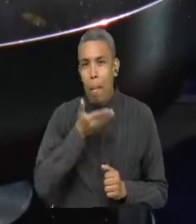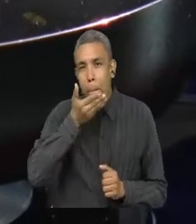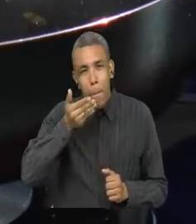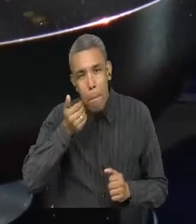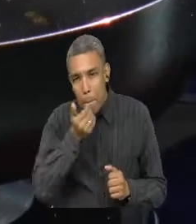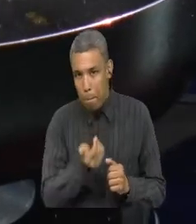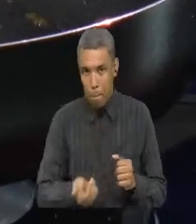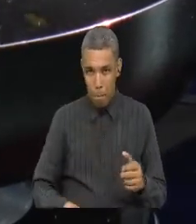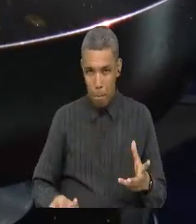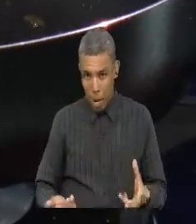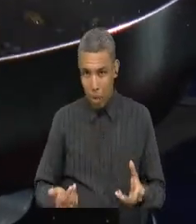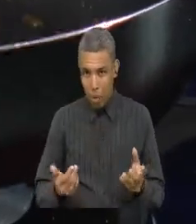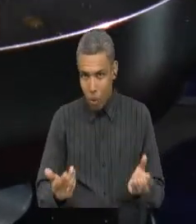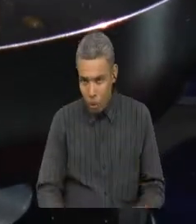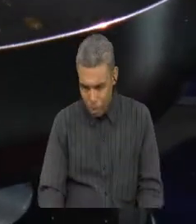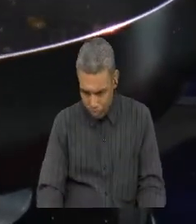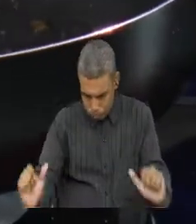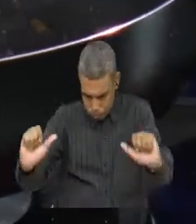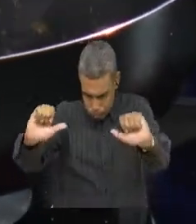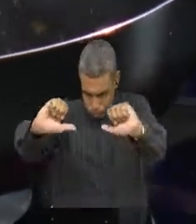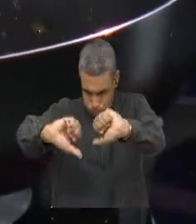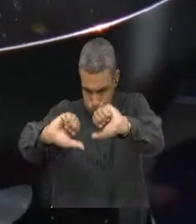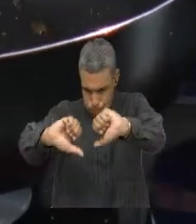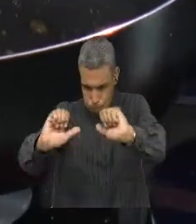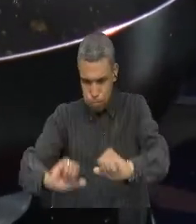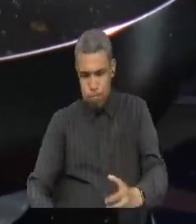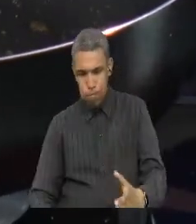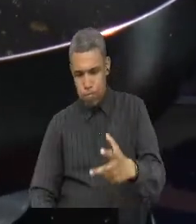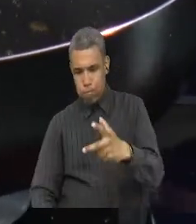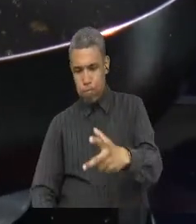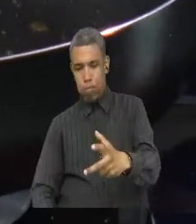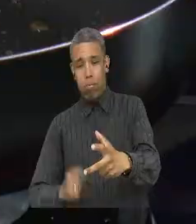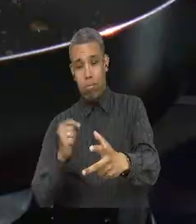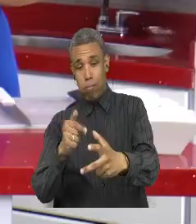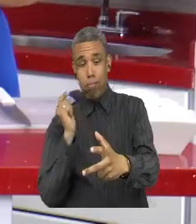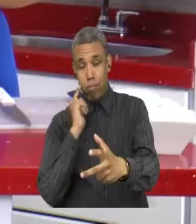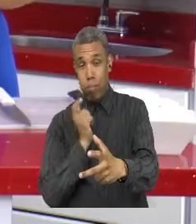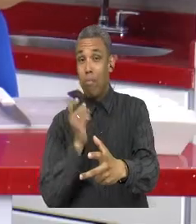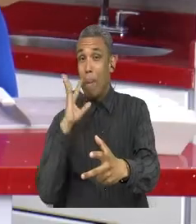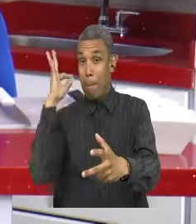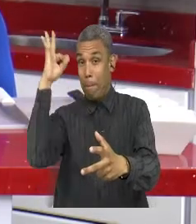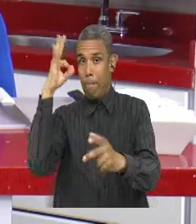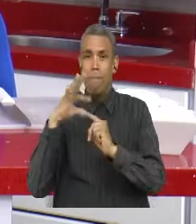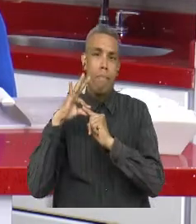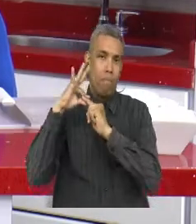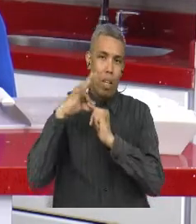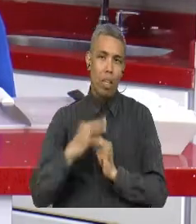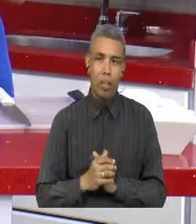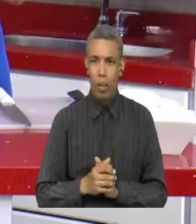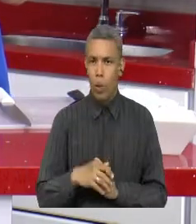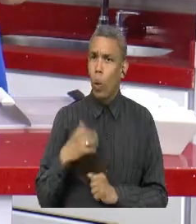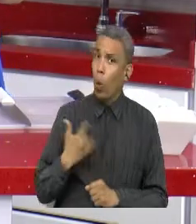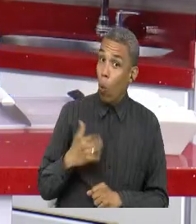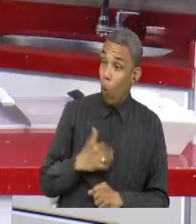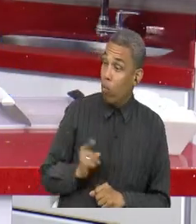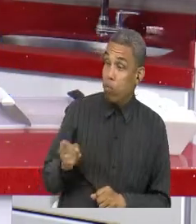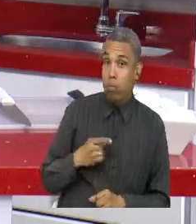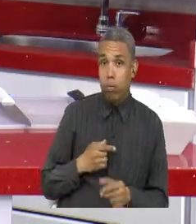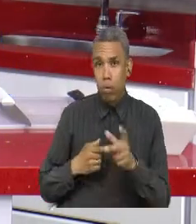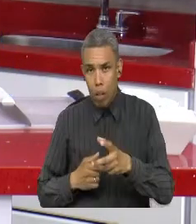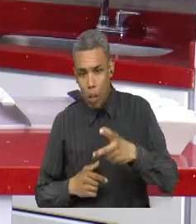bien refrescante, claro, ¿no? Quedan ricas, geniales. Deliciosas. Bueno, ya saben, mis queridas televidentes, son bebidas completamente sanas,